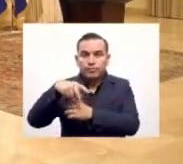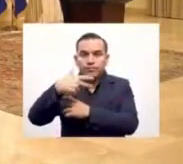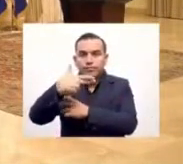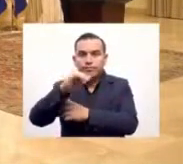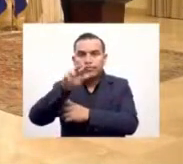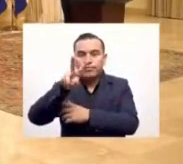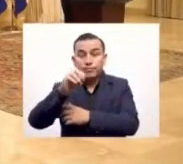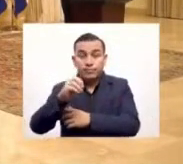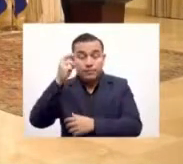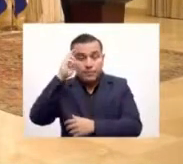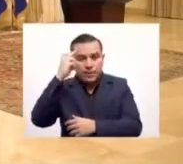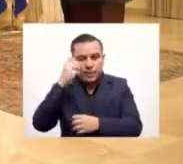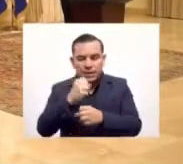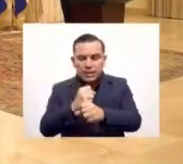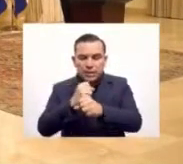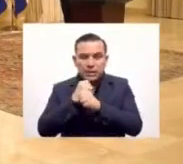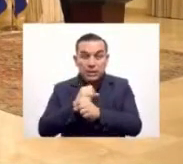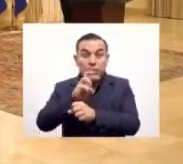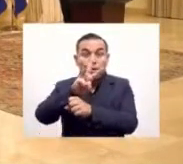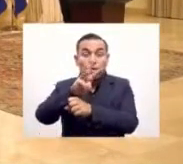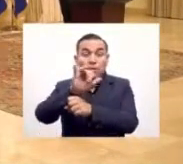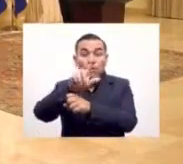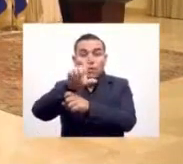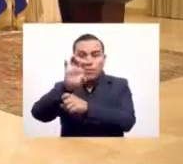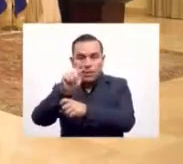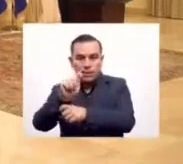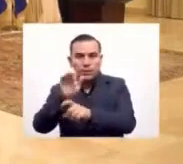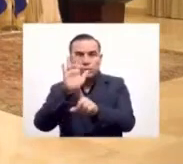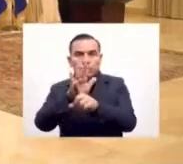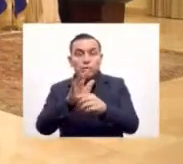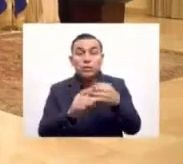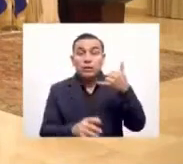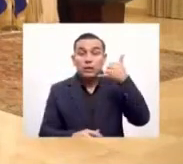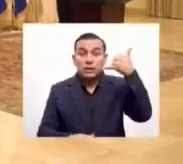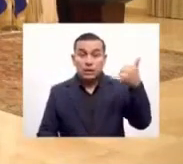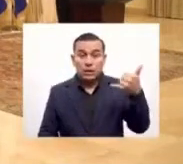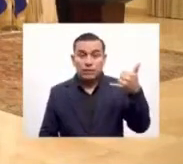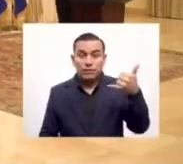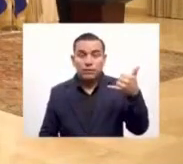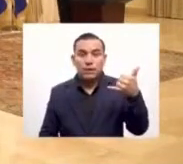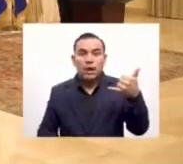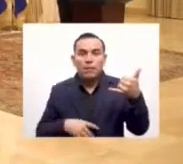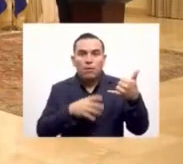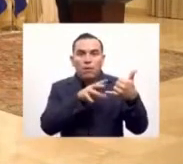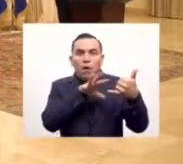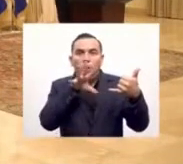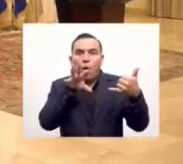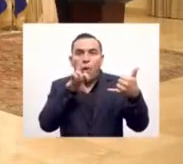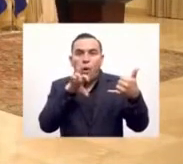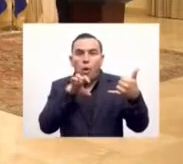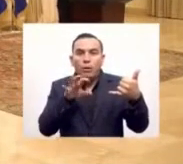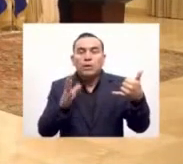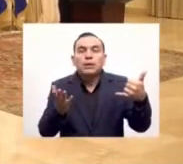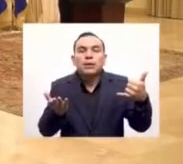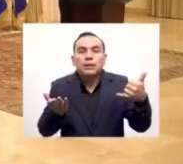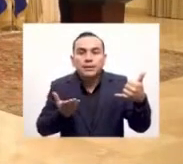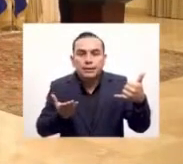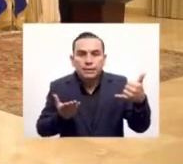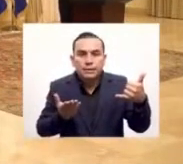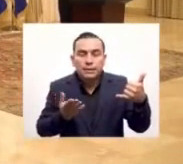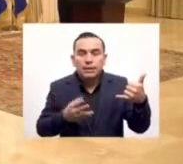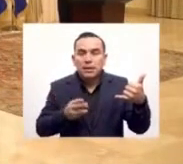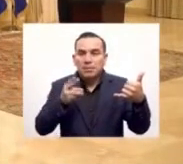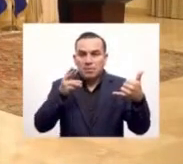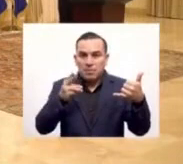Pero bueno, me fui por mil lados. El fideicomiso creo que es lo importante, ¿no? Ese fideicomiso va a fungir como una casa de